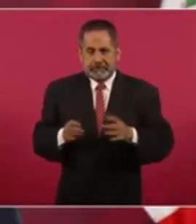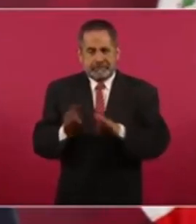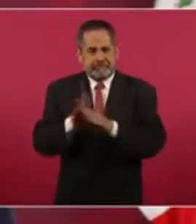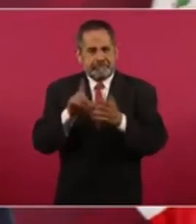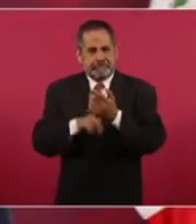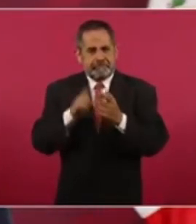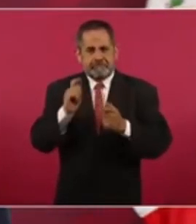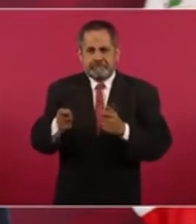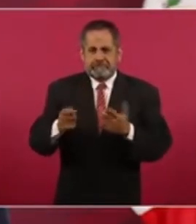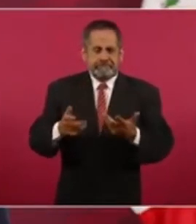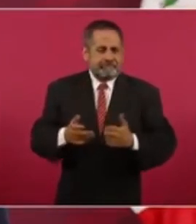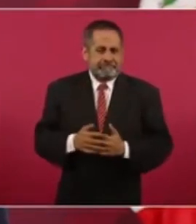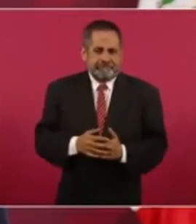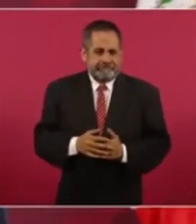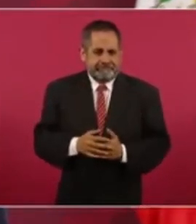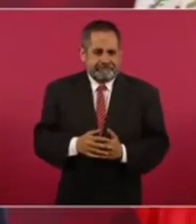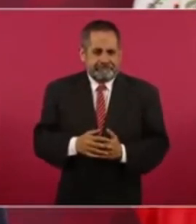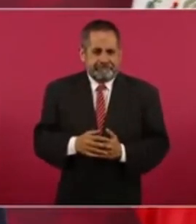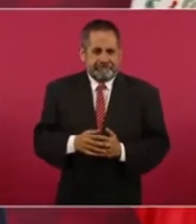tecnocráticas,